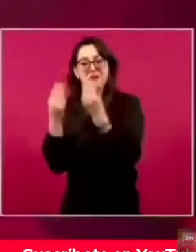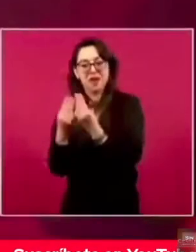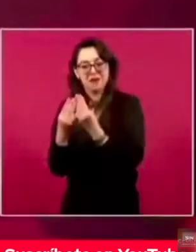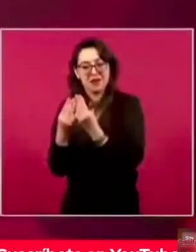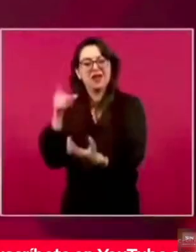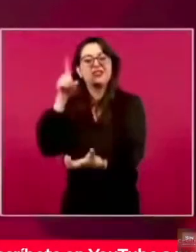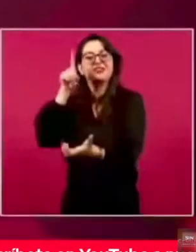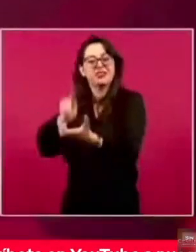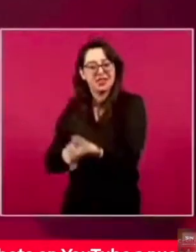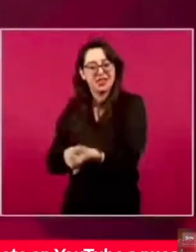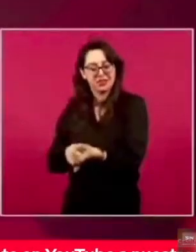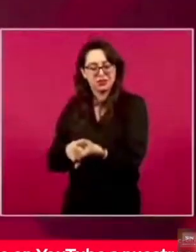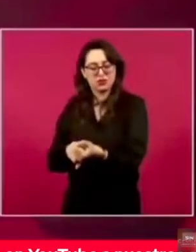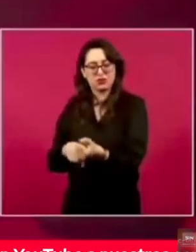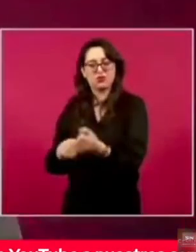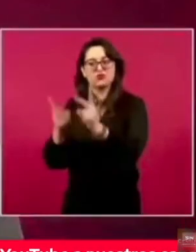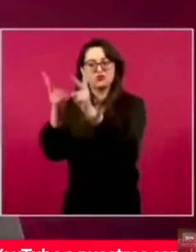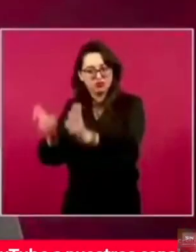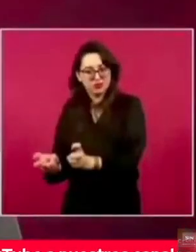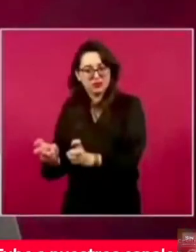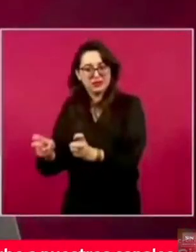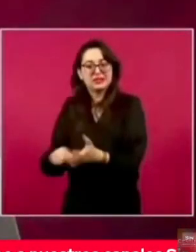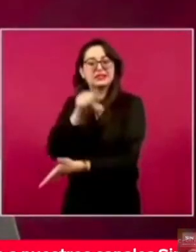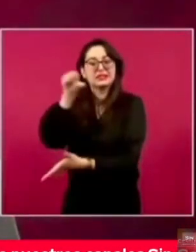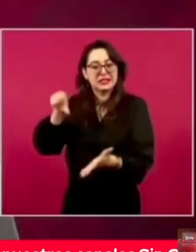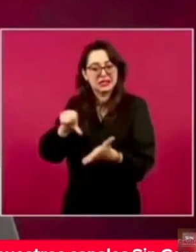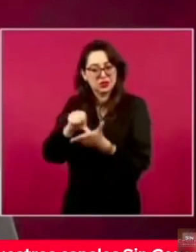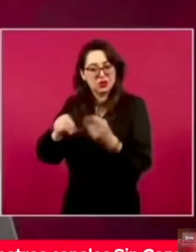tiene que ver con el Centro Nacional de Inteligencia.